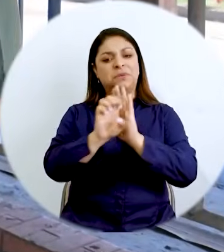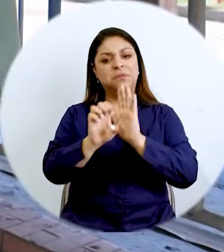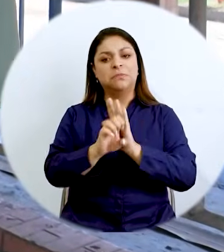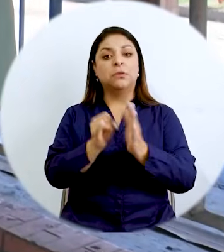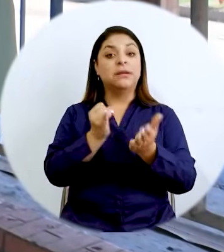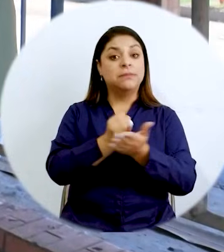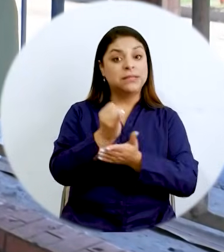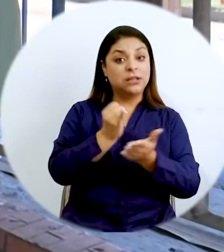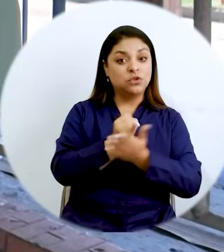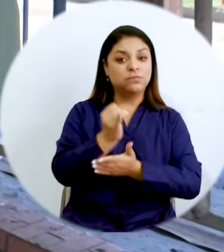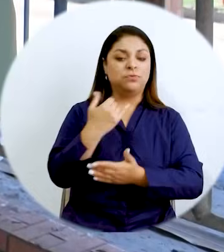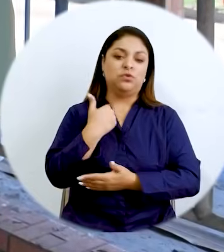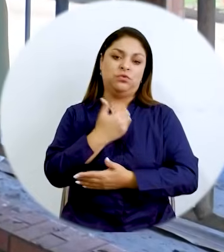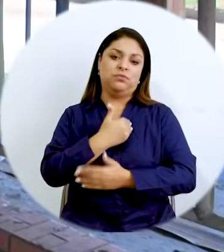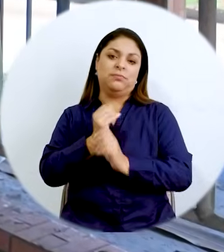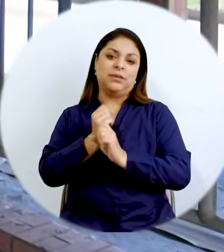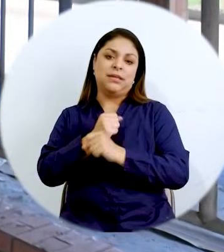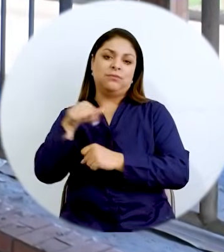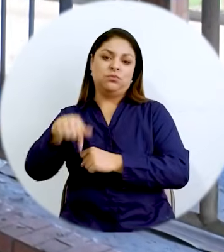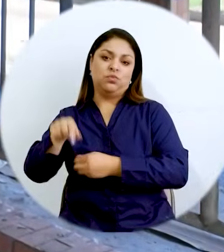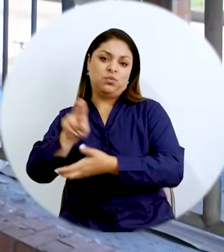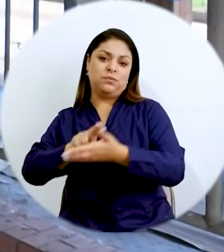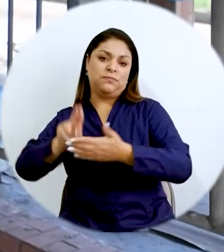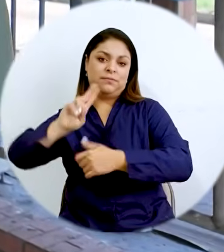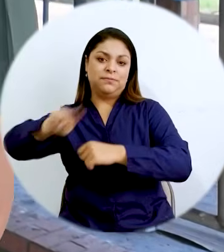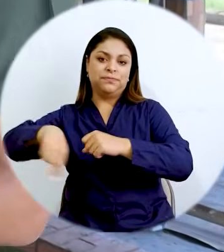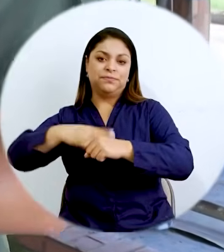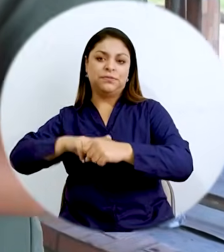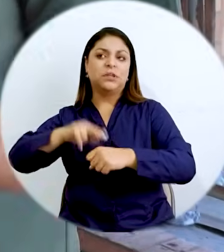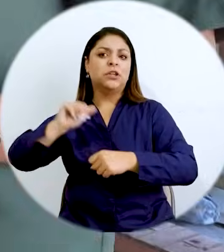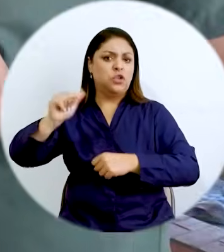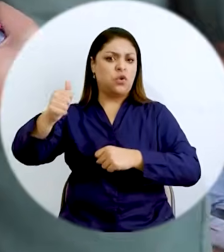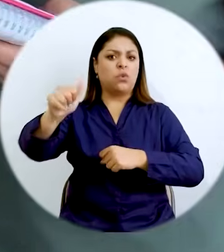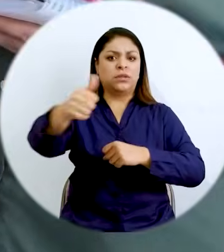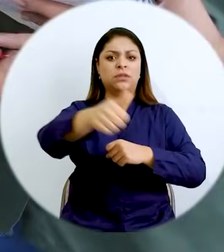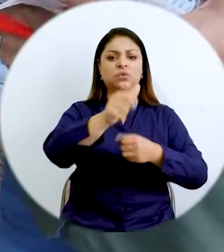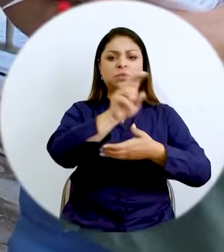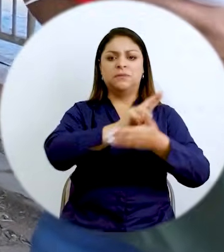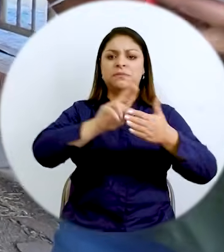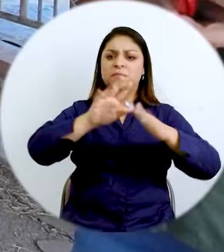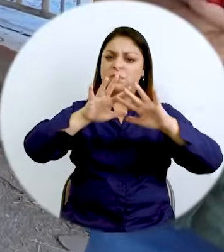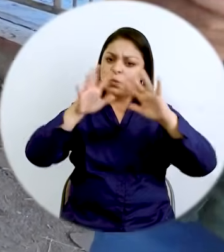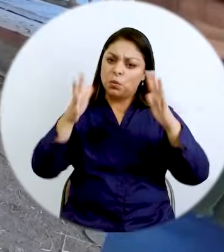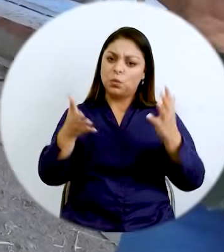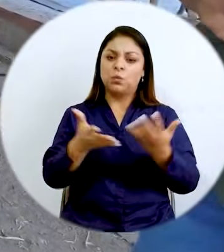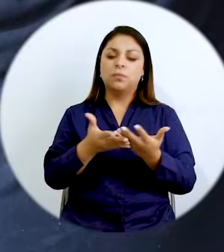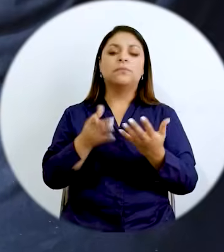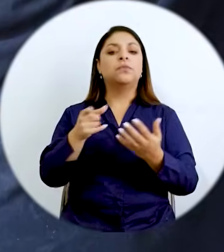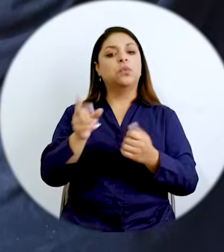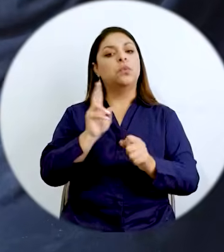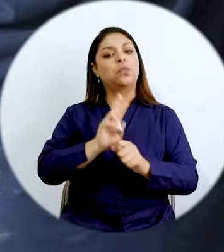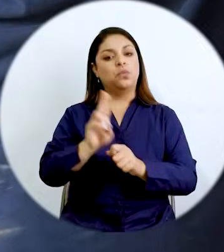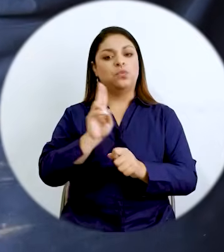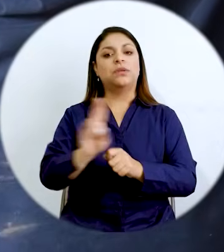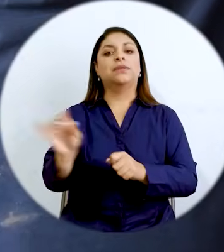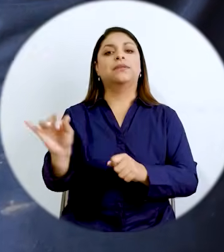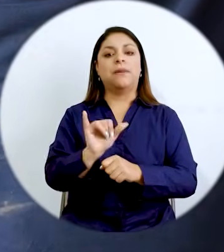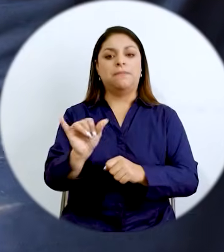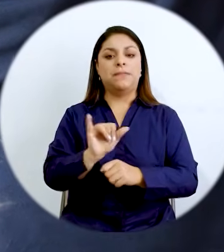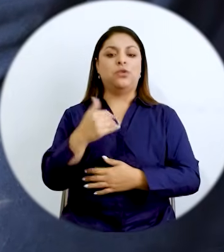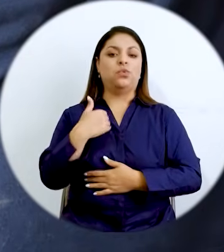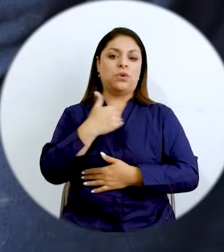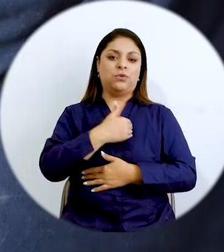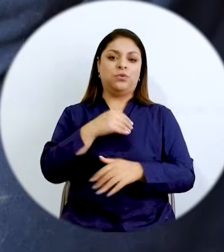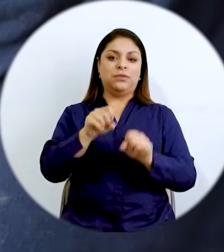la investigación que hacemos en la Universidad Nacional, pero también en otras universidades del mundo que utilizan,